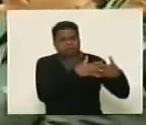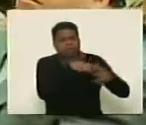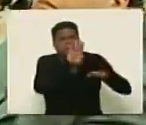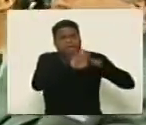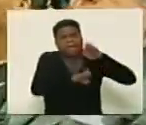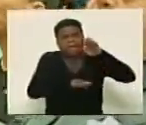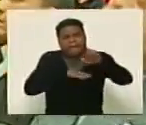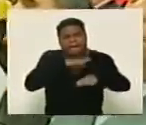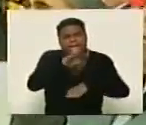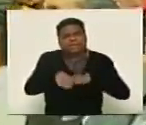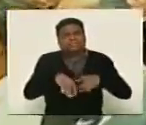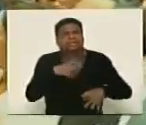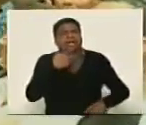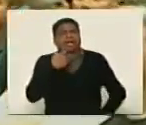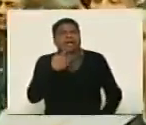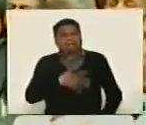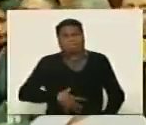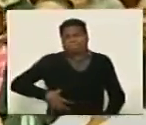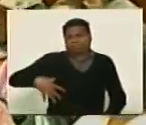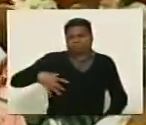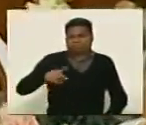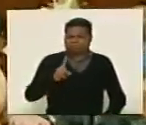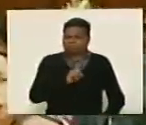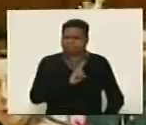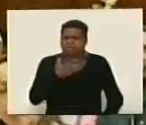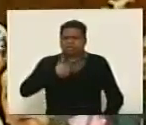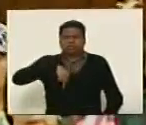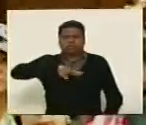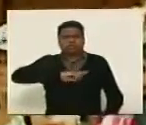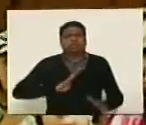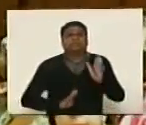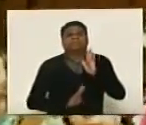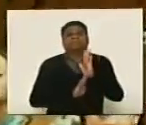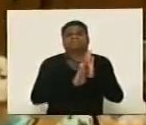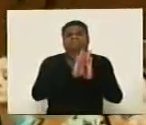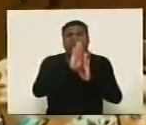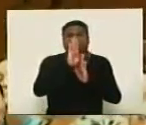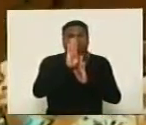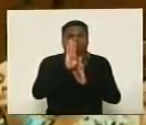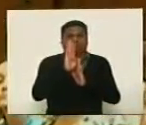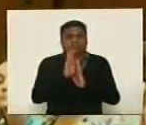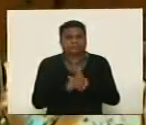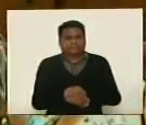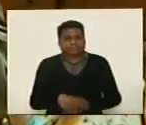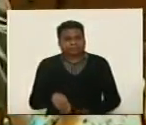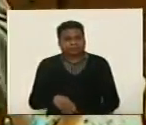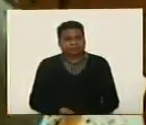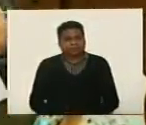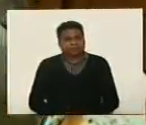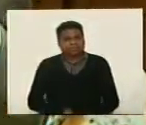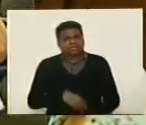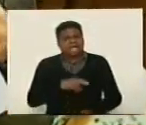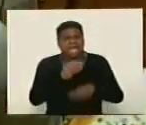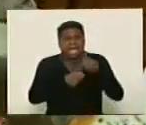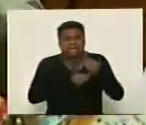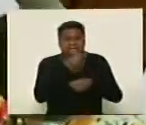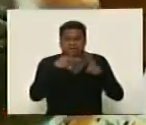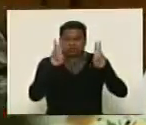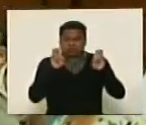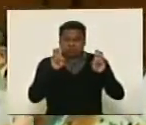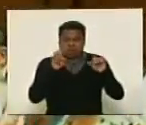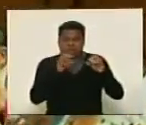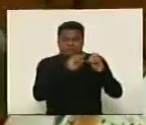explotación capitalista. Es decir, nosotros estamos avanzando en la creación no de una moneda o de